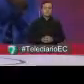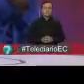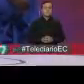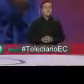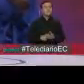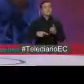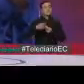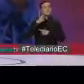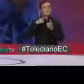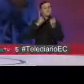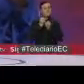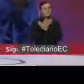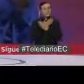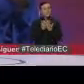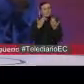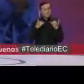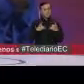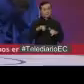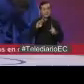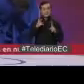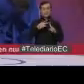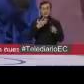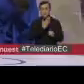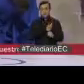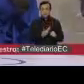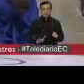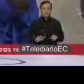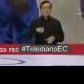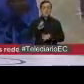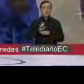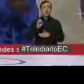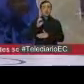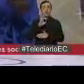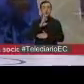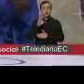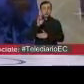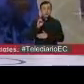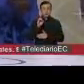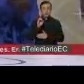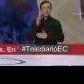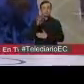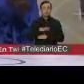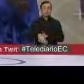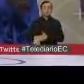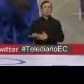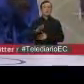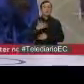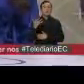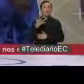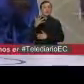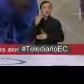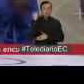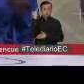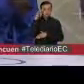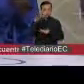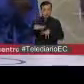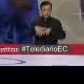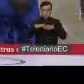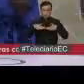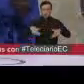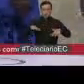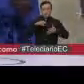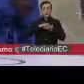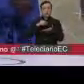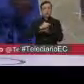estamos de regreso con más información en el vicepresidente de la república a otros sonnenholzner recorrió el sector agrícola e industrial en la provincia de